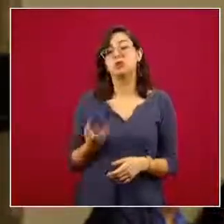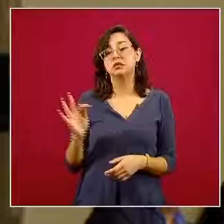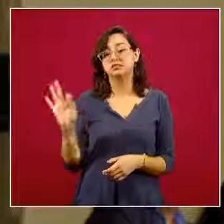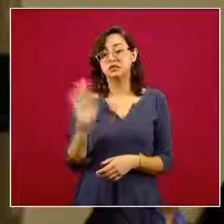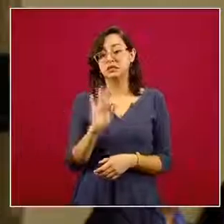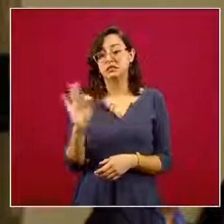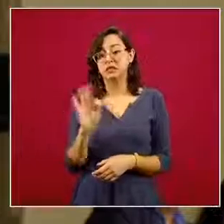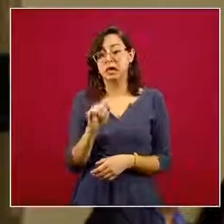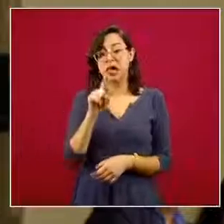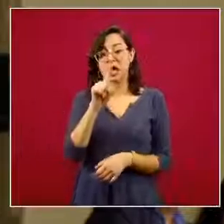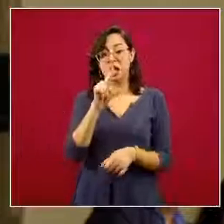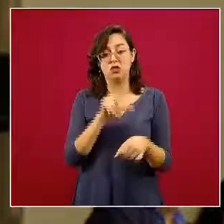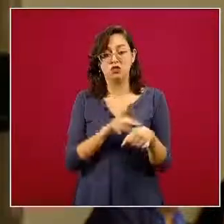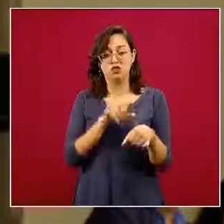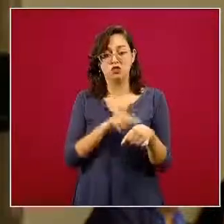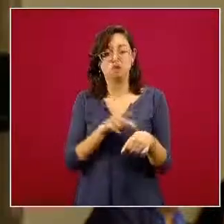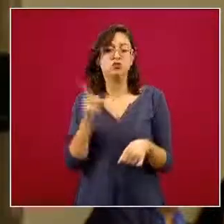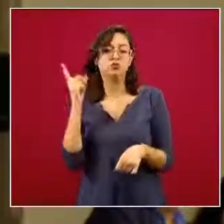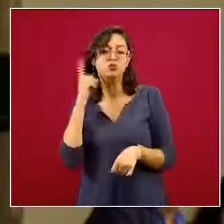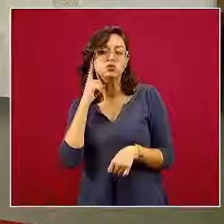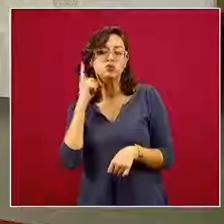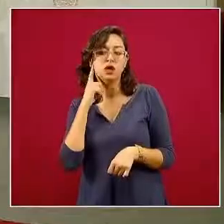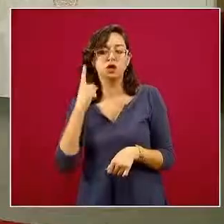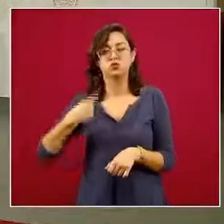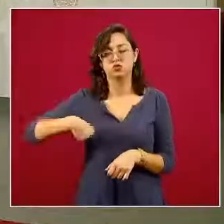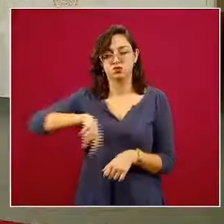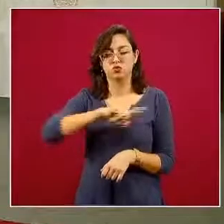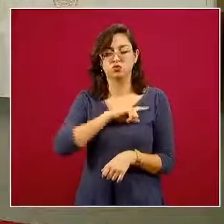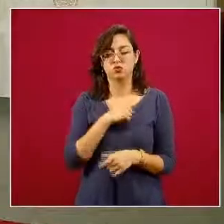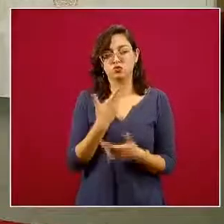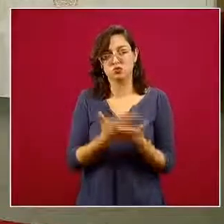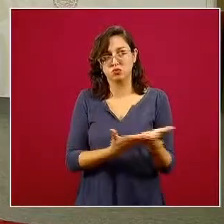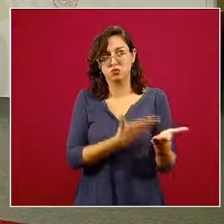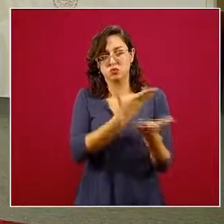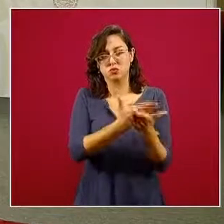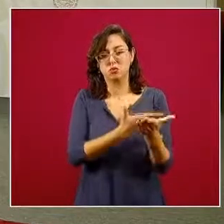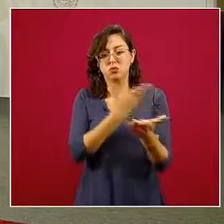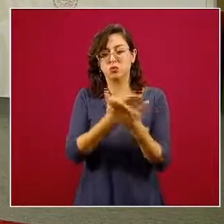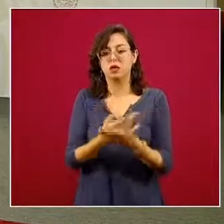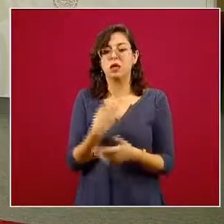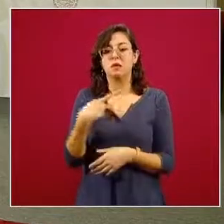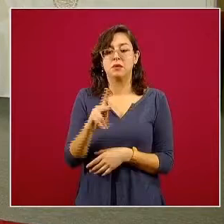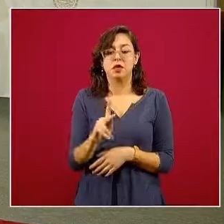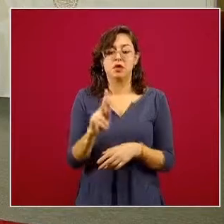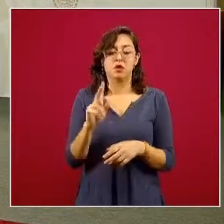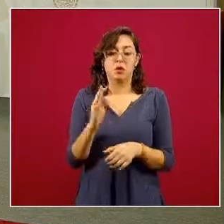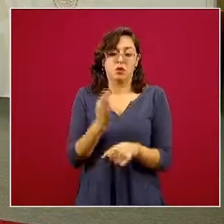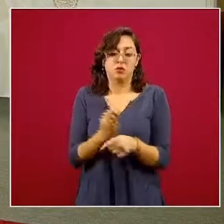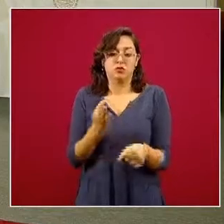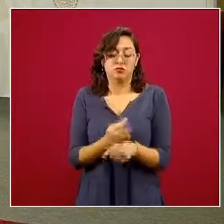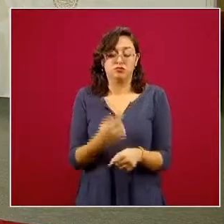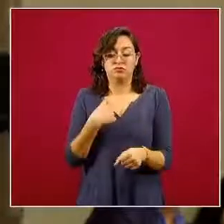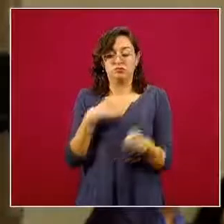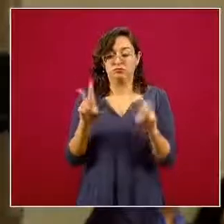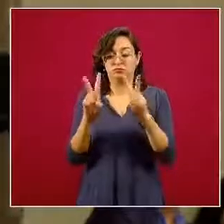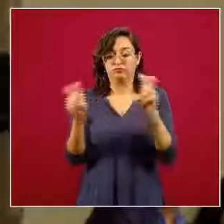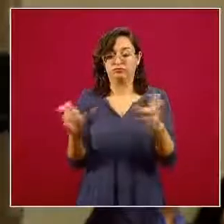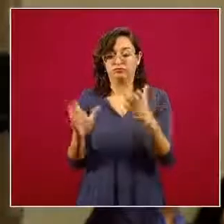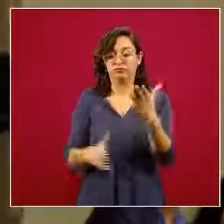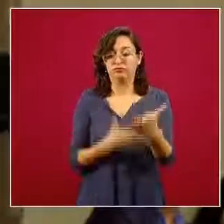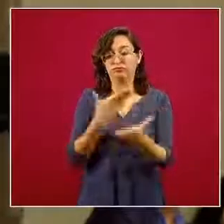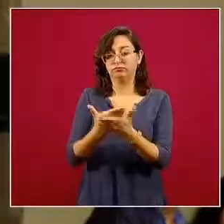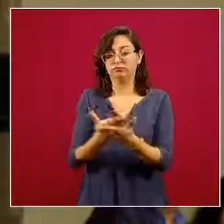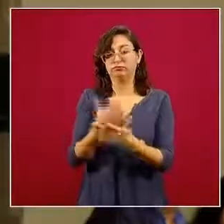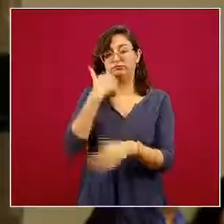el doctor Clausen también escucha las inquietudes que nosotros planteamos como periodistas. Sin embargo, yo le traigo el tema aquí porque nos interesa una explicación